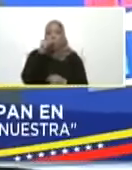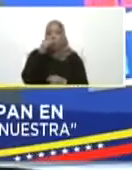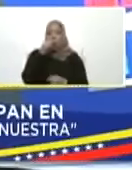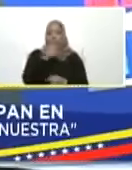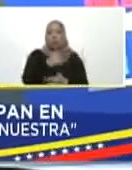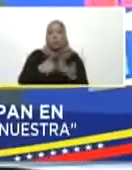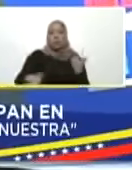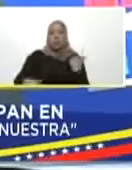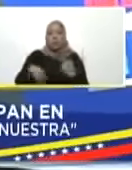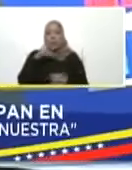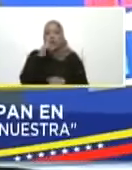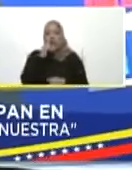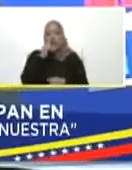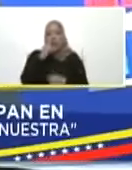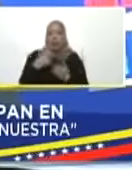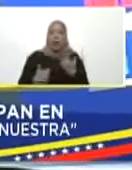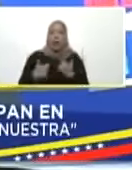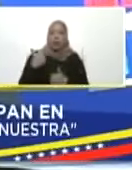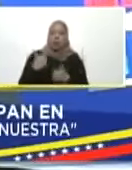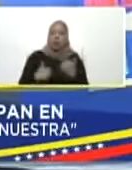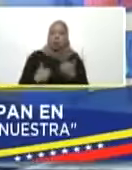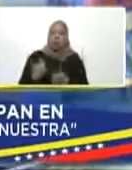llama Nicolás Maduro y es nuestro candidato.